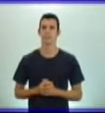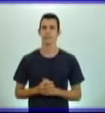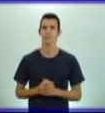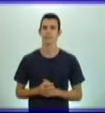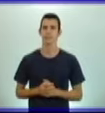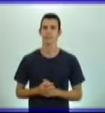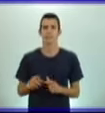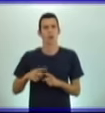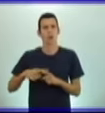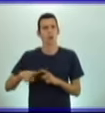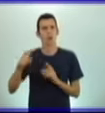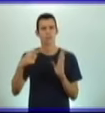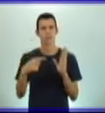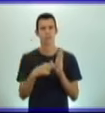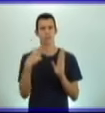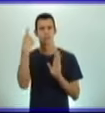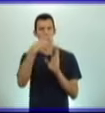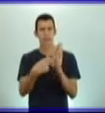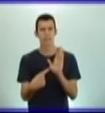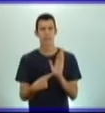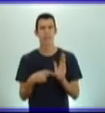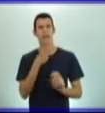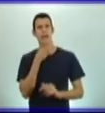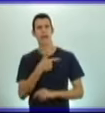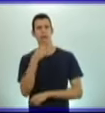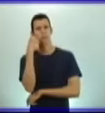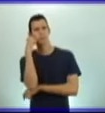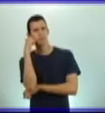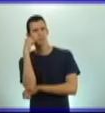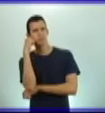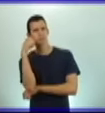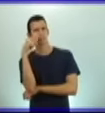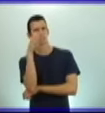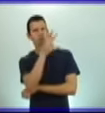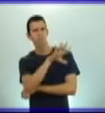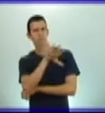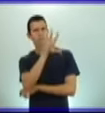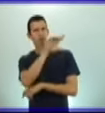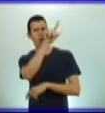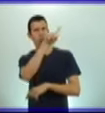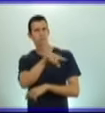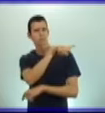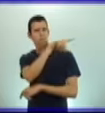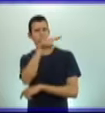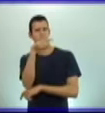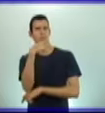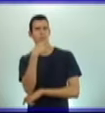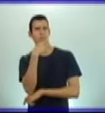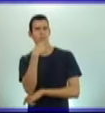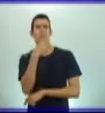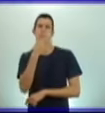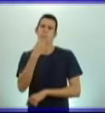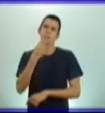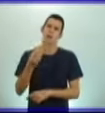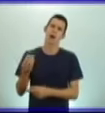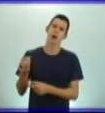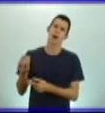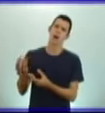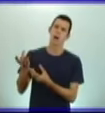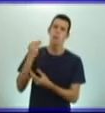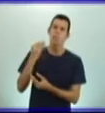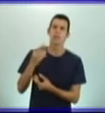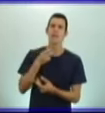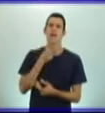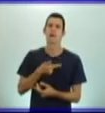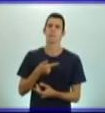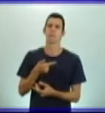función? Podemos decir que la función no es par ni es impar, por lo que habíamos visto anteriormente, ¿verdad? No es simétrica respecto